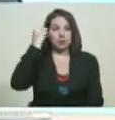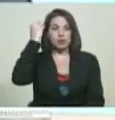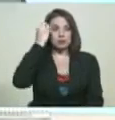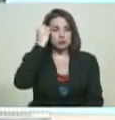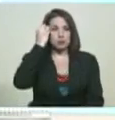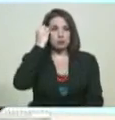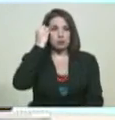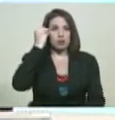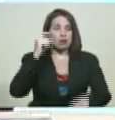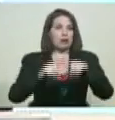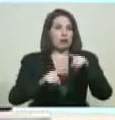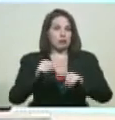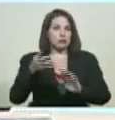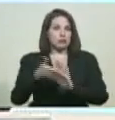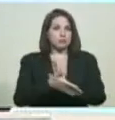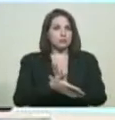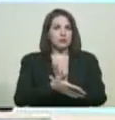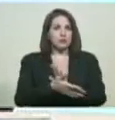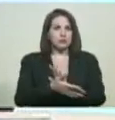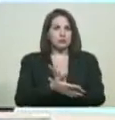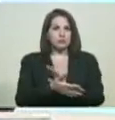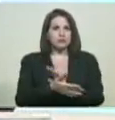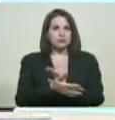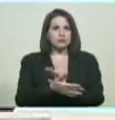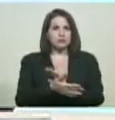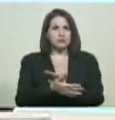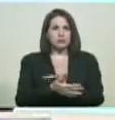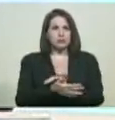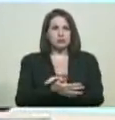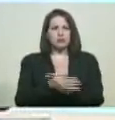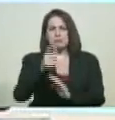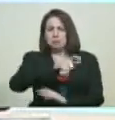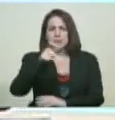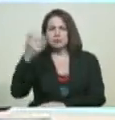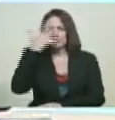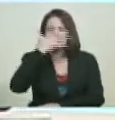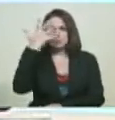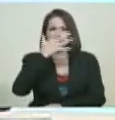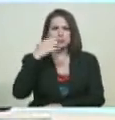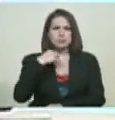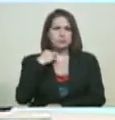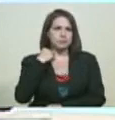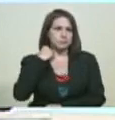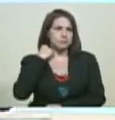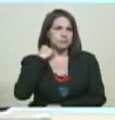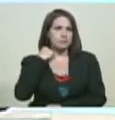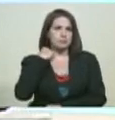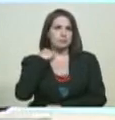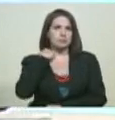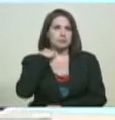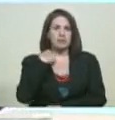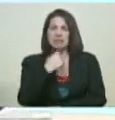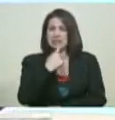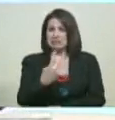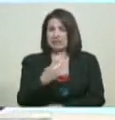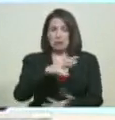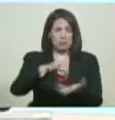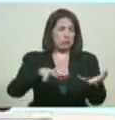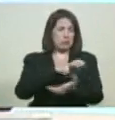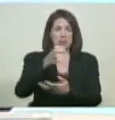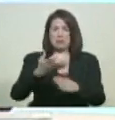las regionales había gente que dudaba yo sé había gente que decía que íbamos a una catástrofe en las